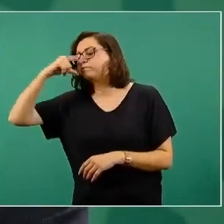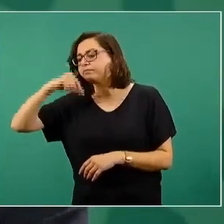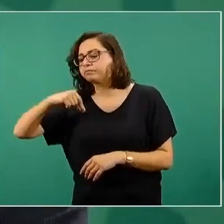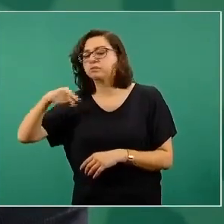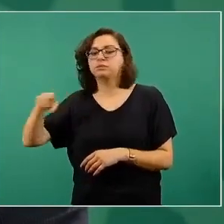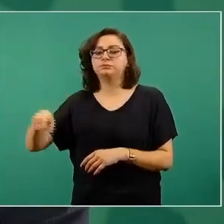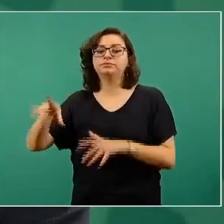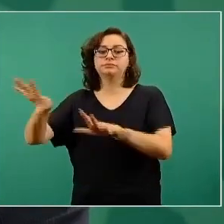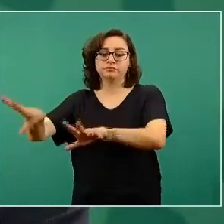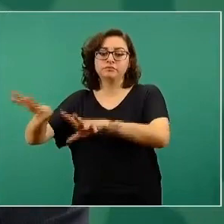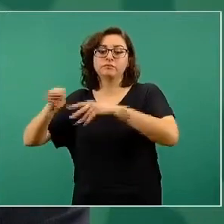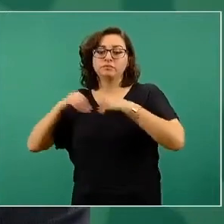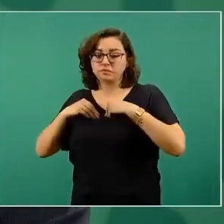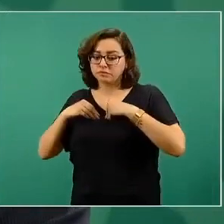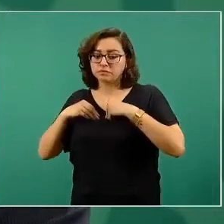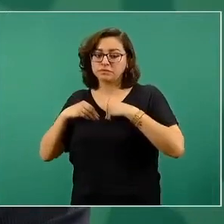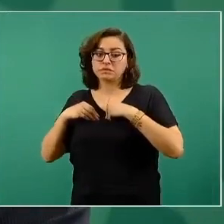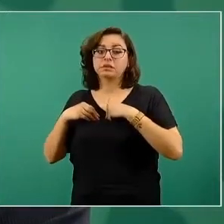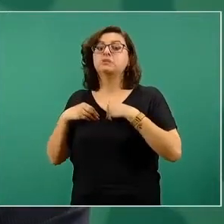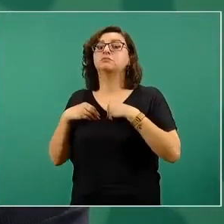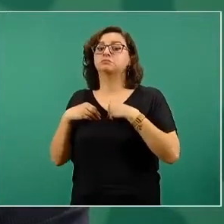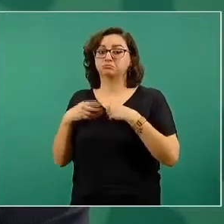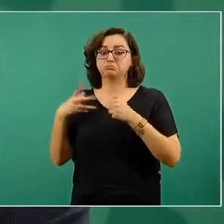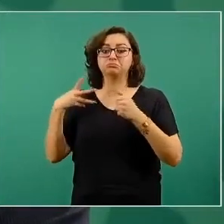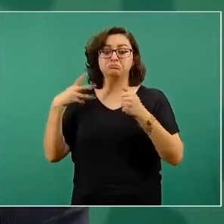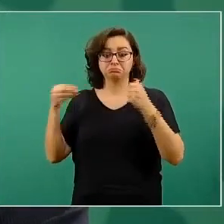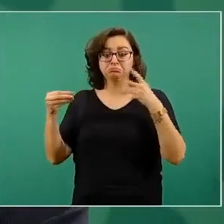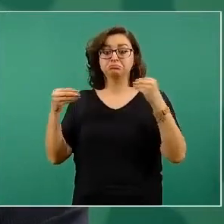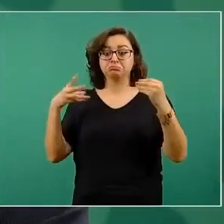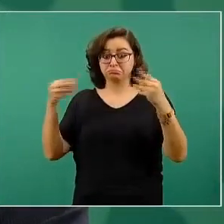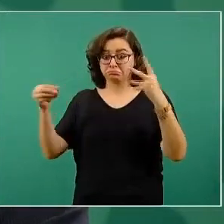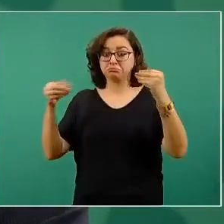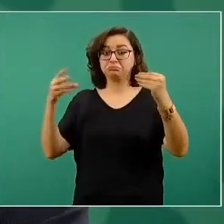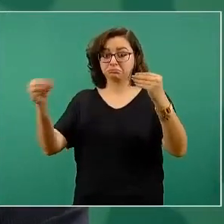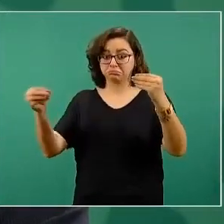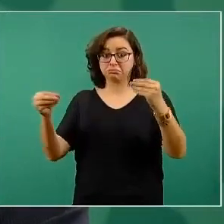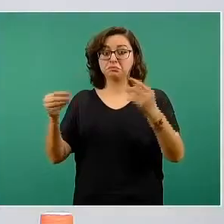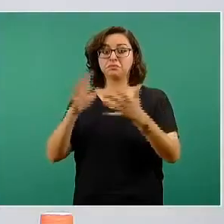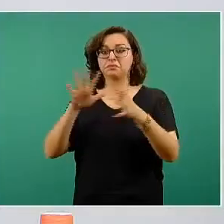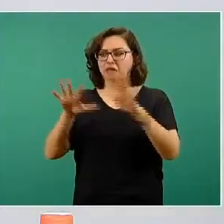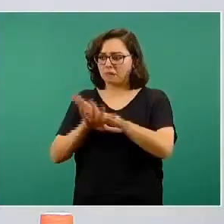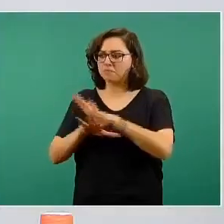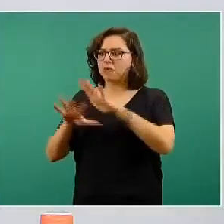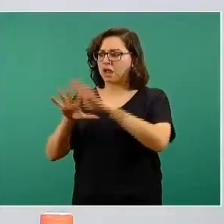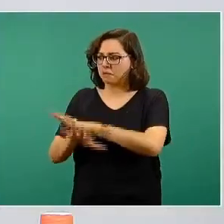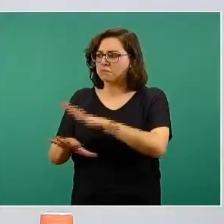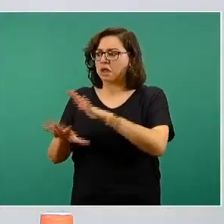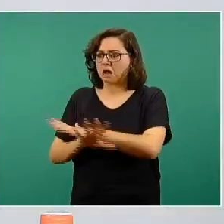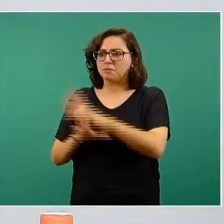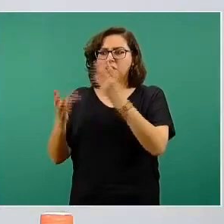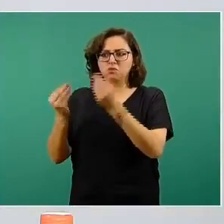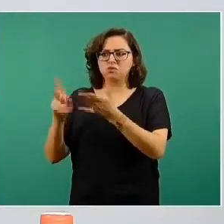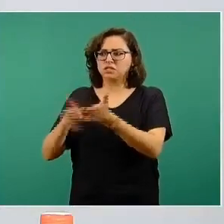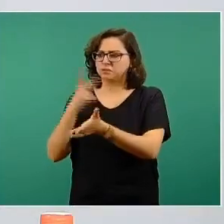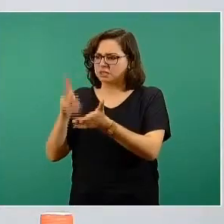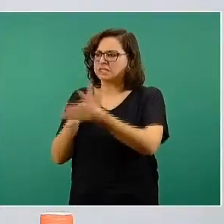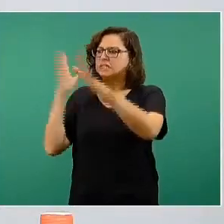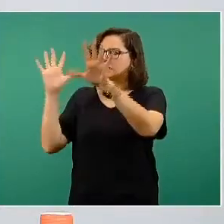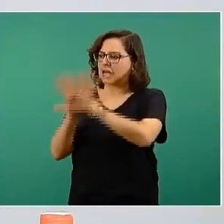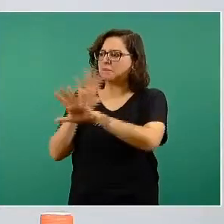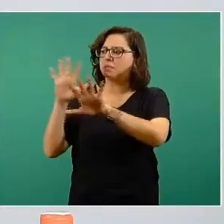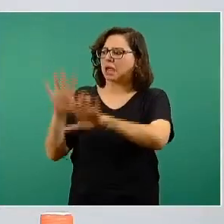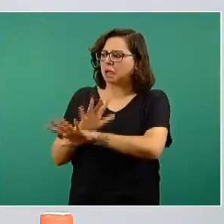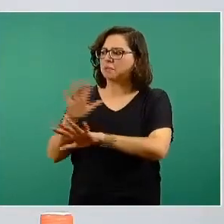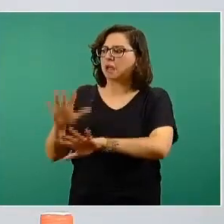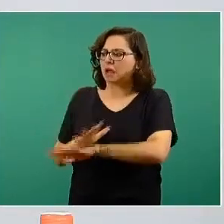un virus que, al igual que coronavirus, tiene una alta capacidad de estar mutando, cambiando permanentemente. Es por eso que todos